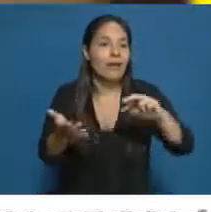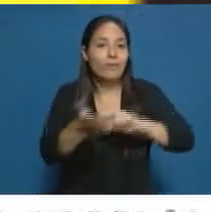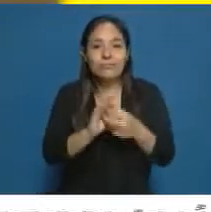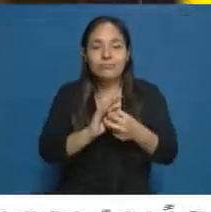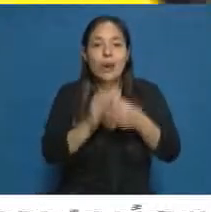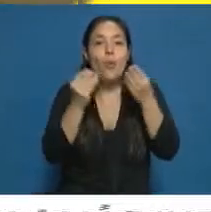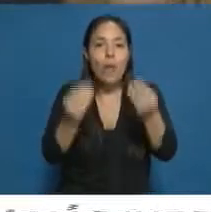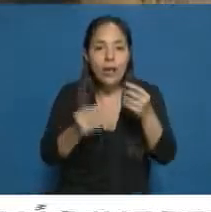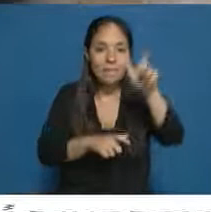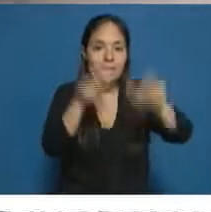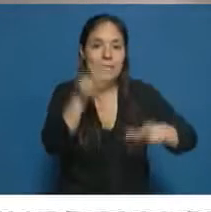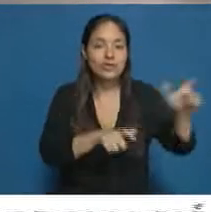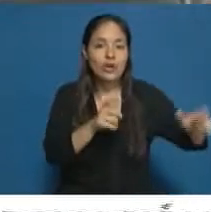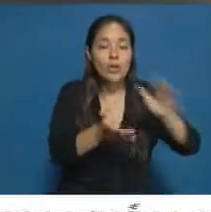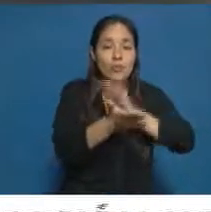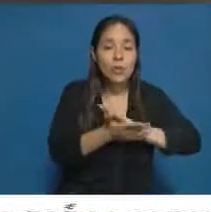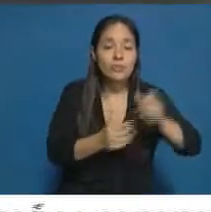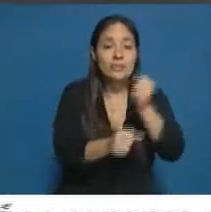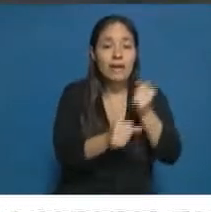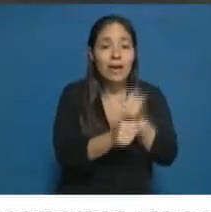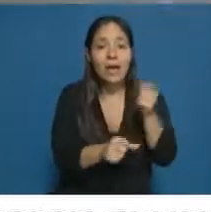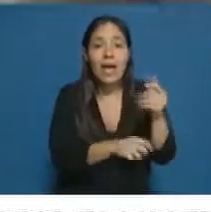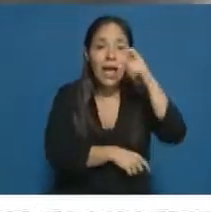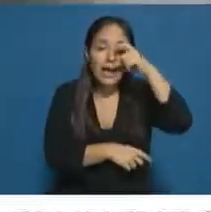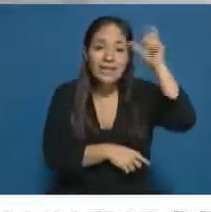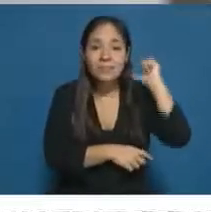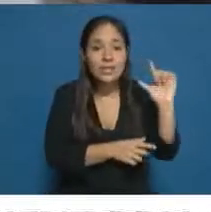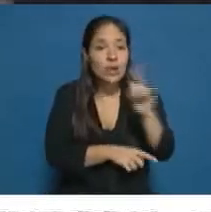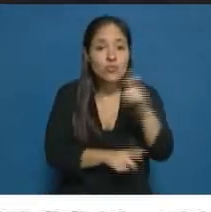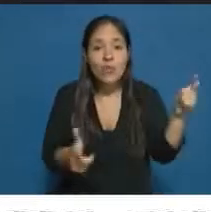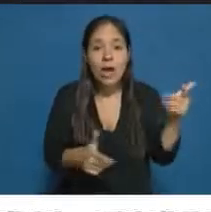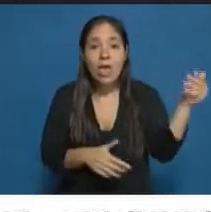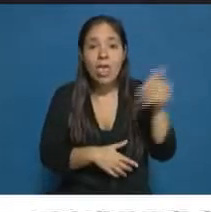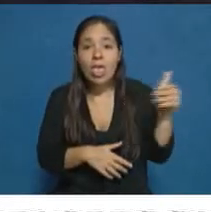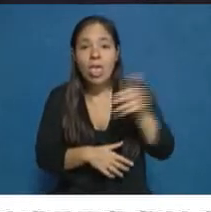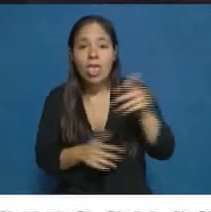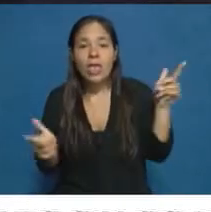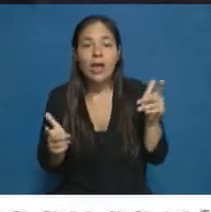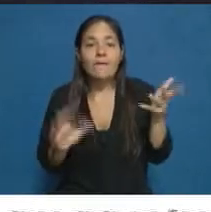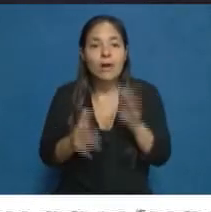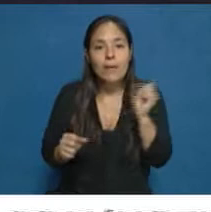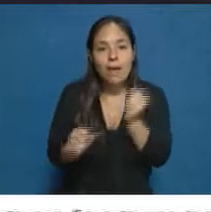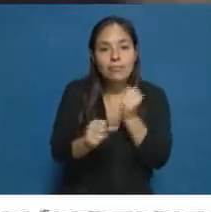la dificultad que los nuevos empleados, al no tener experiencia, trabajaban a un ritmo más bajo.